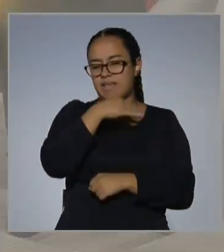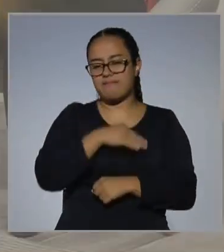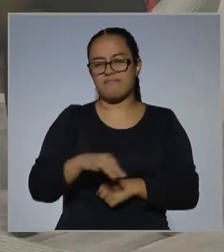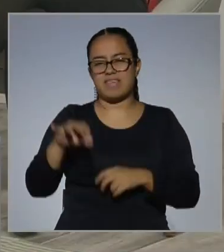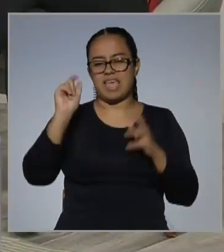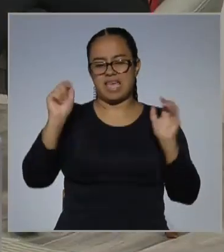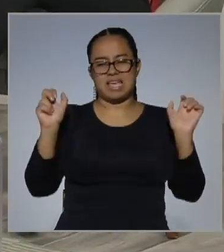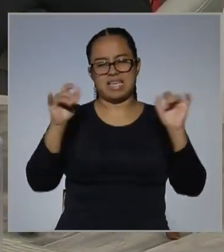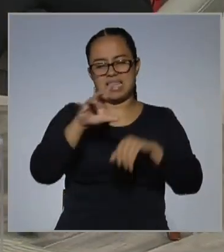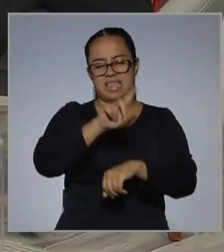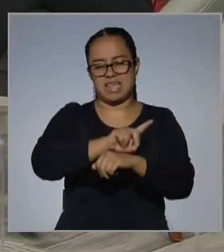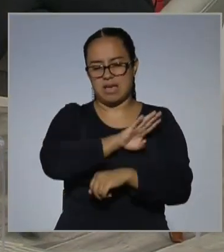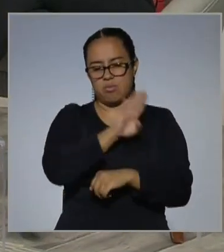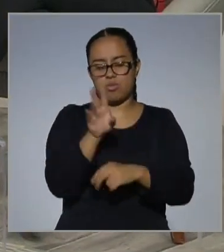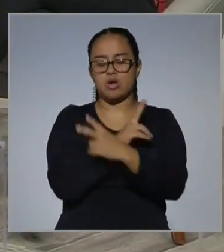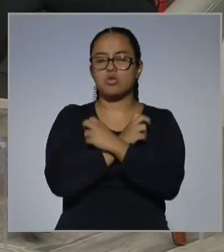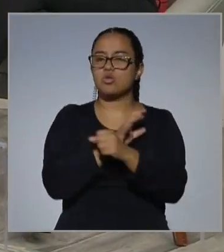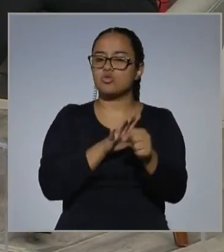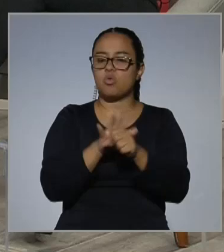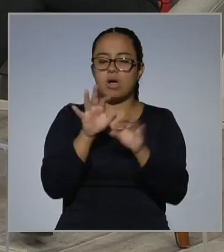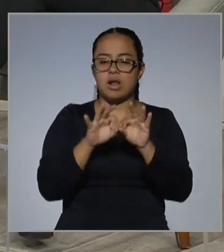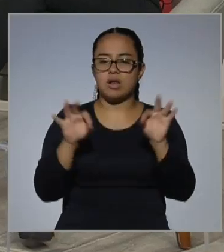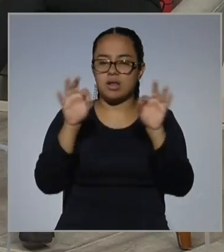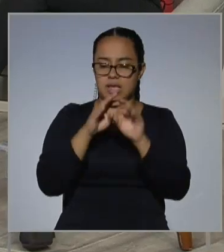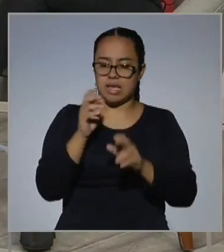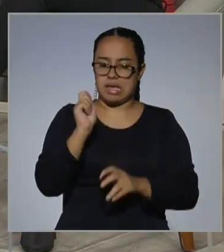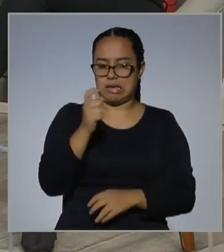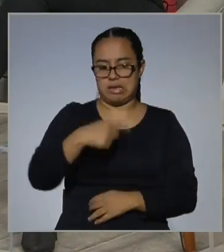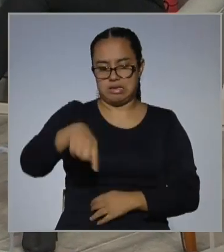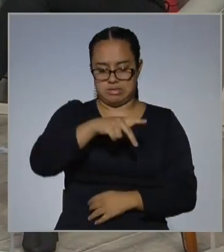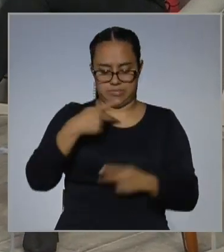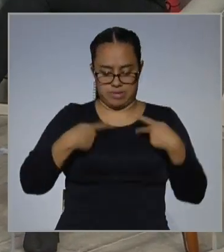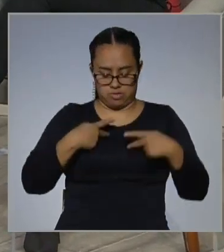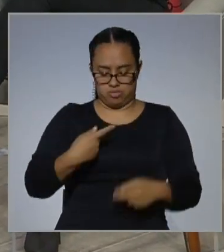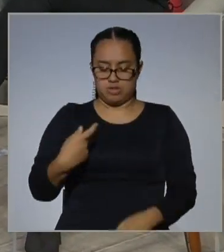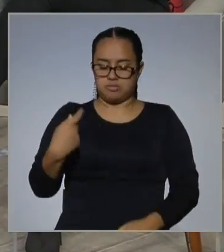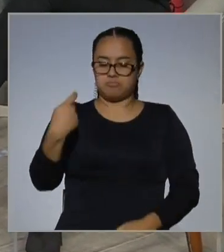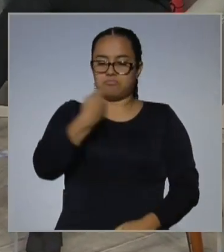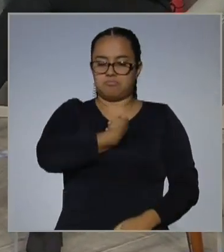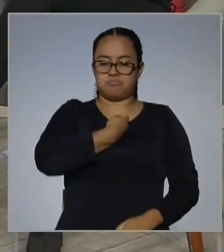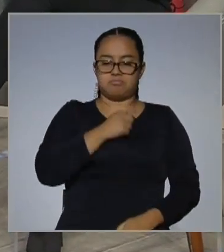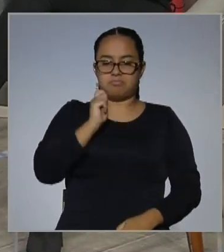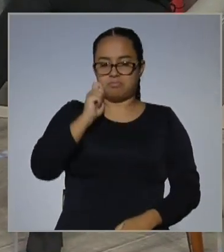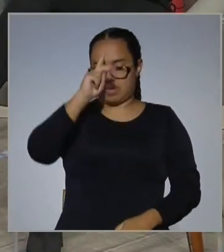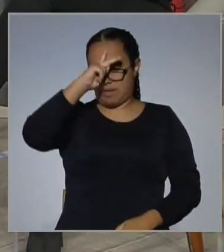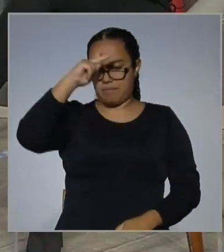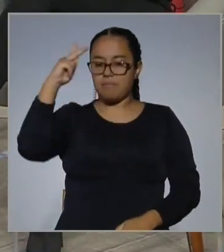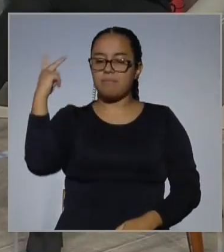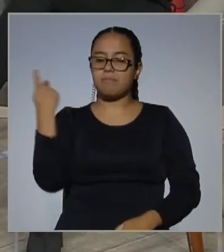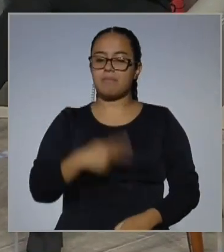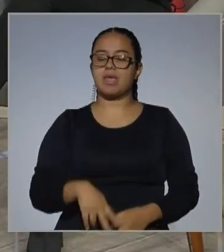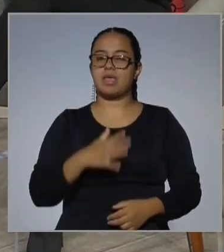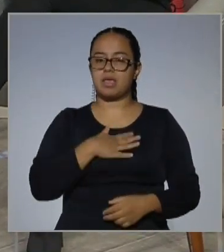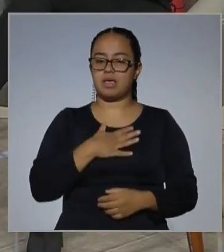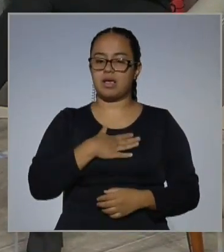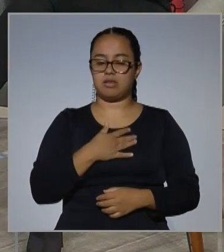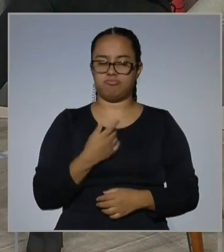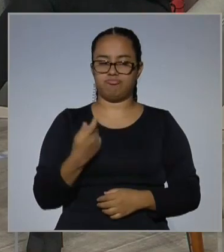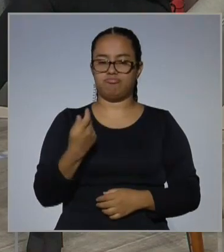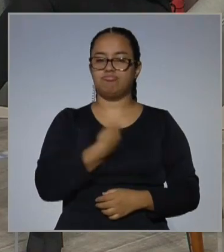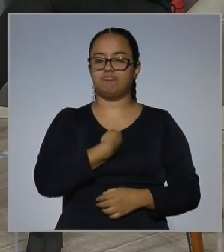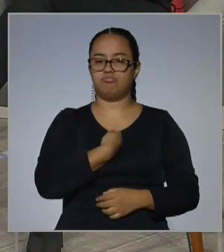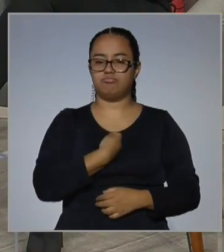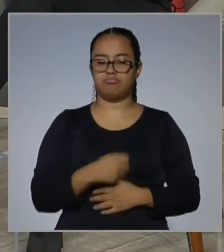celebraciones que no puede faltar y que es precisamente lo que nos identifica y nos da la característica de mexicanos? Yo creo